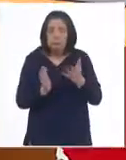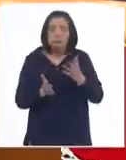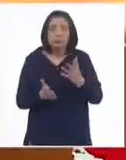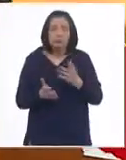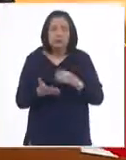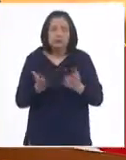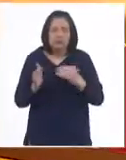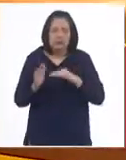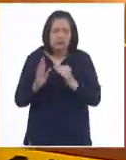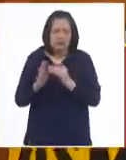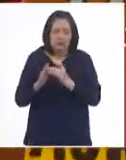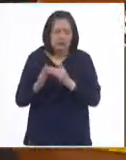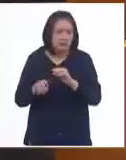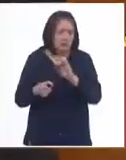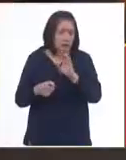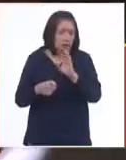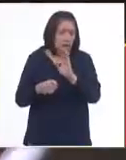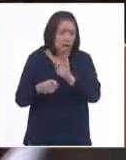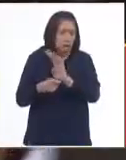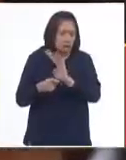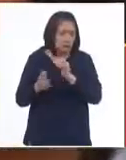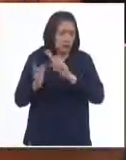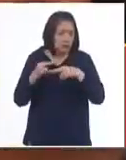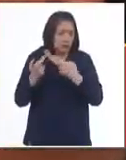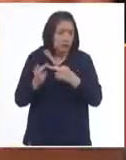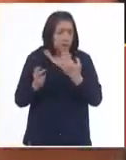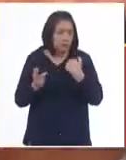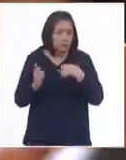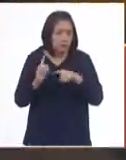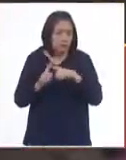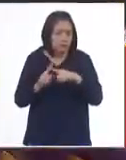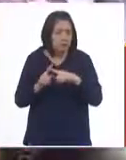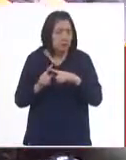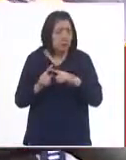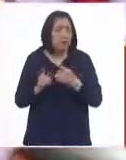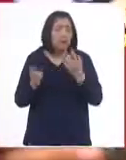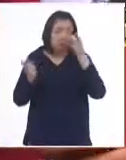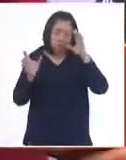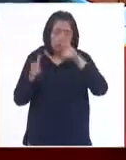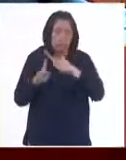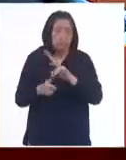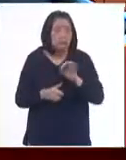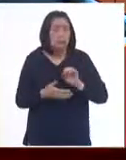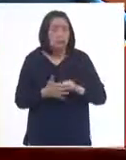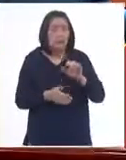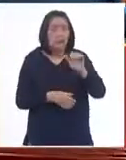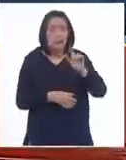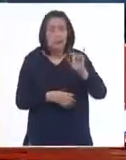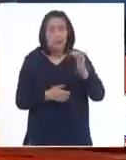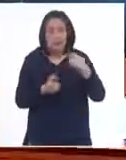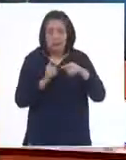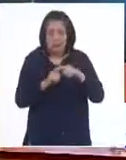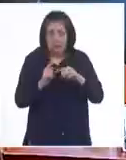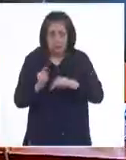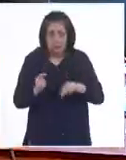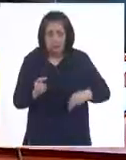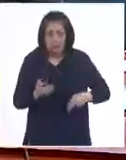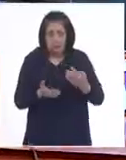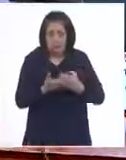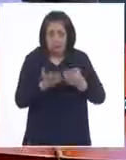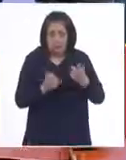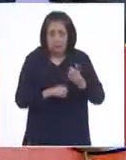en la vivienda en Breña, donde se reunió, según confirmó el ex congresista Wilber Rosas, con Alonso Segura, ex ministro de Economía.